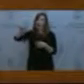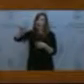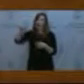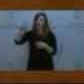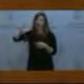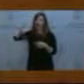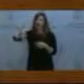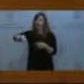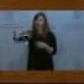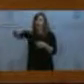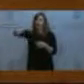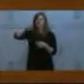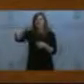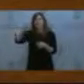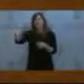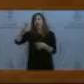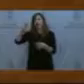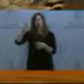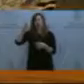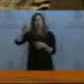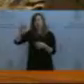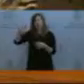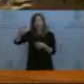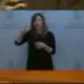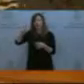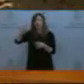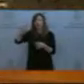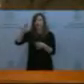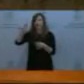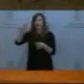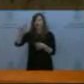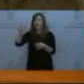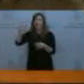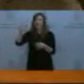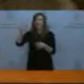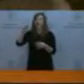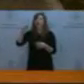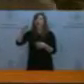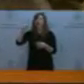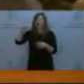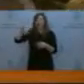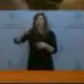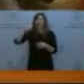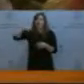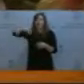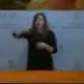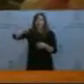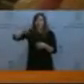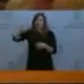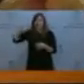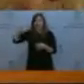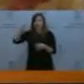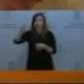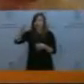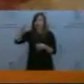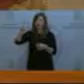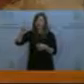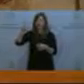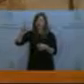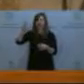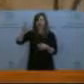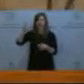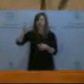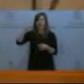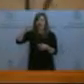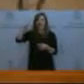Carmen, Manuel, Gumersindo, David, Adelina, Ludivina, Manuel Antonio, Pilar, Abelardo,